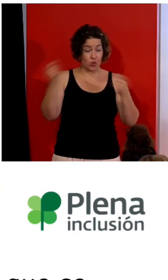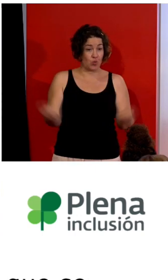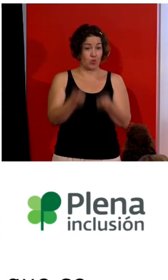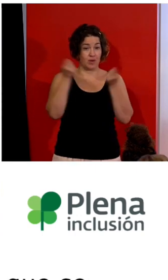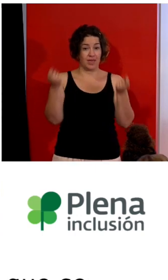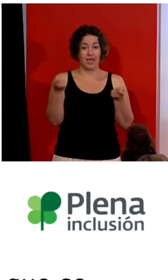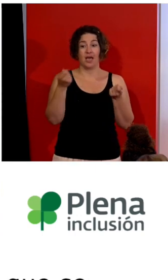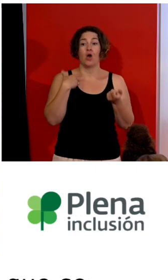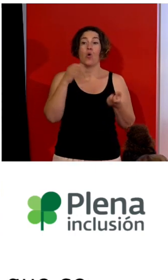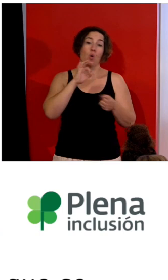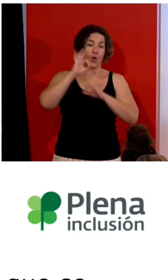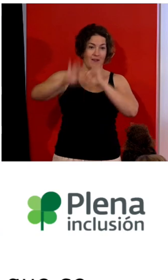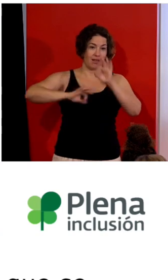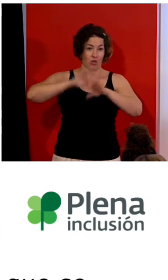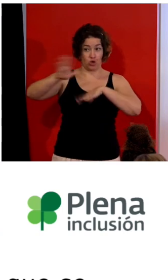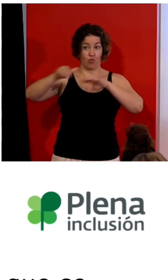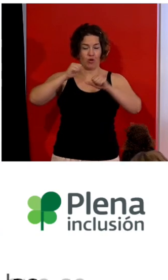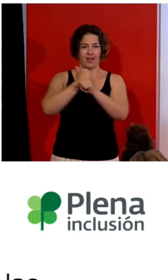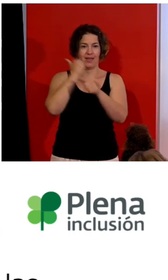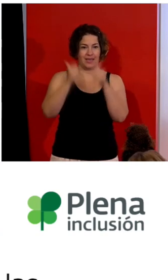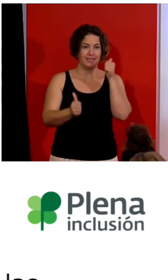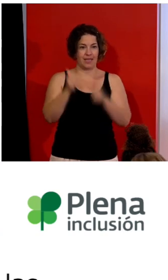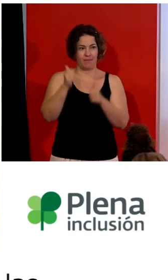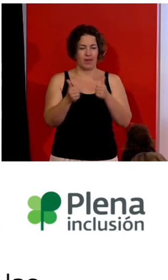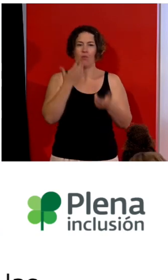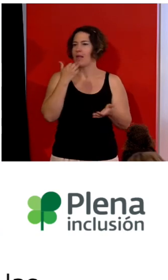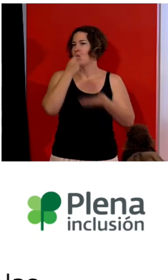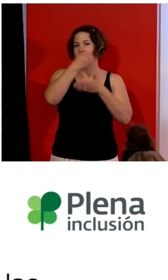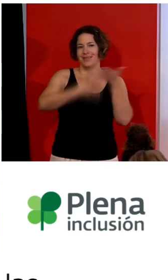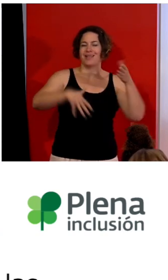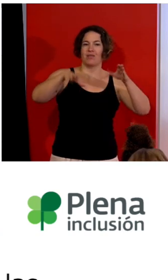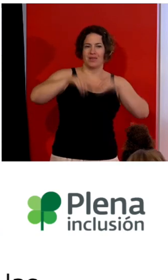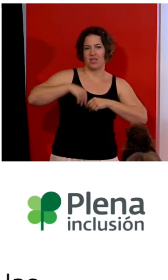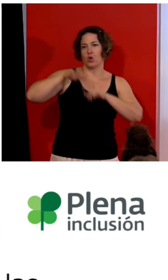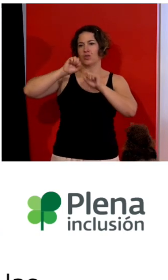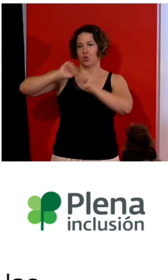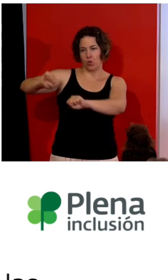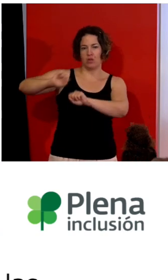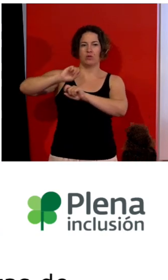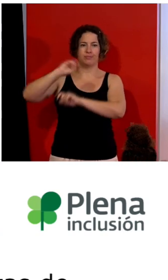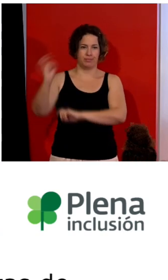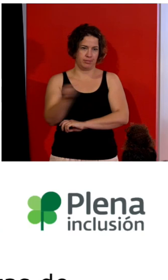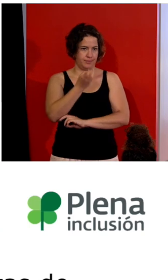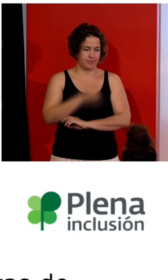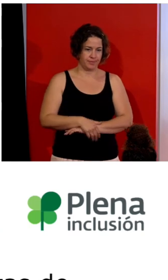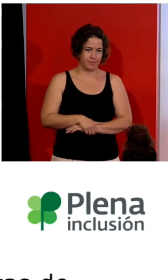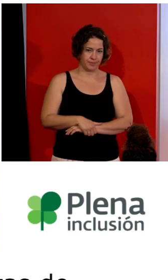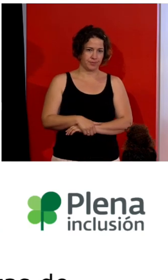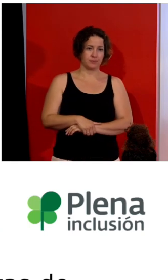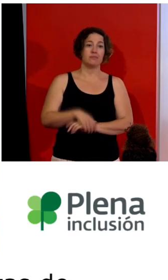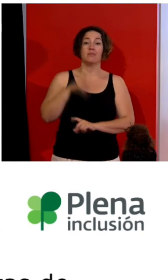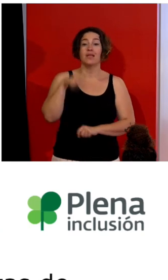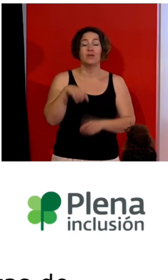que convocan, ¿no? Todas estas, bueno, pues las listas de admitidos, de excluidos, todas las posibles notificaciones. Vamos a tener también un servicio